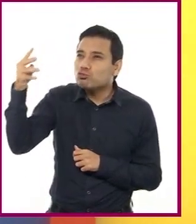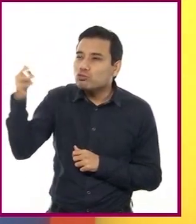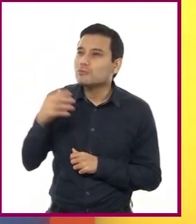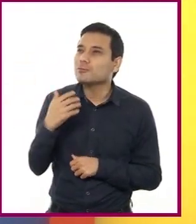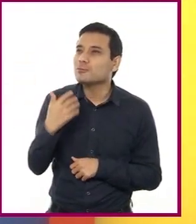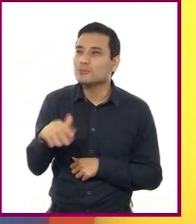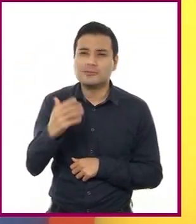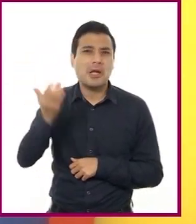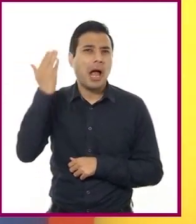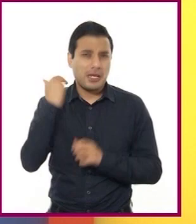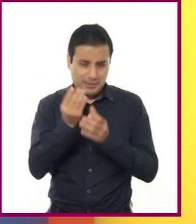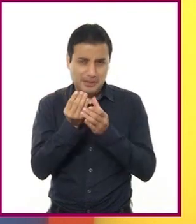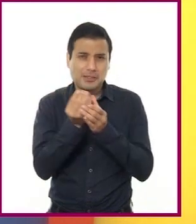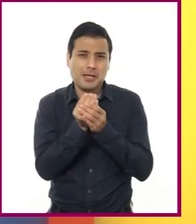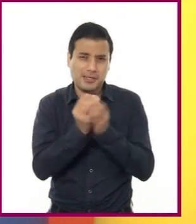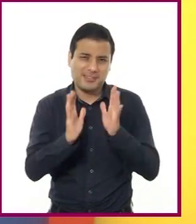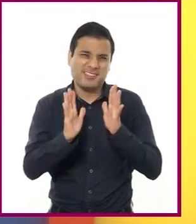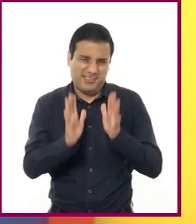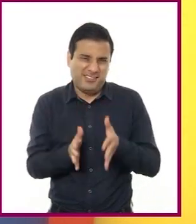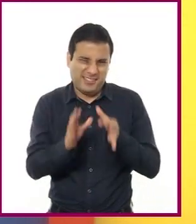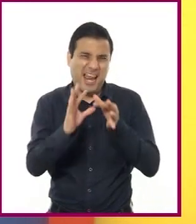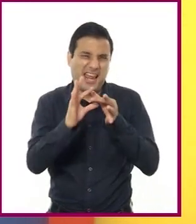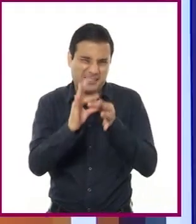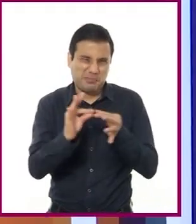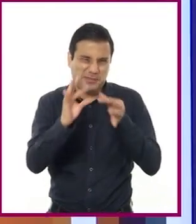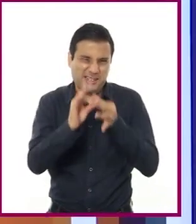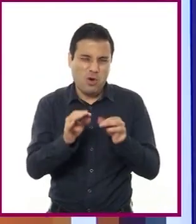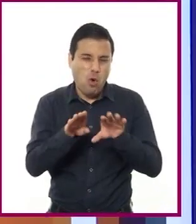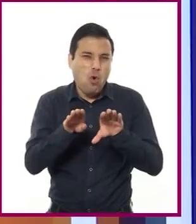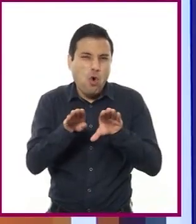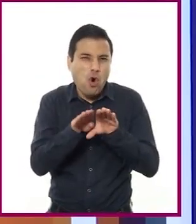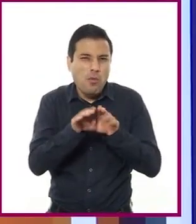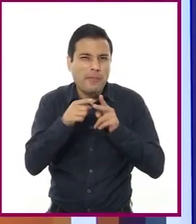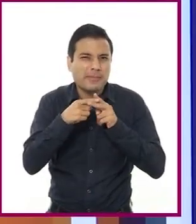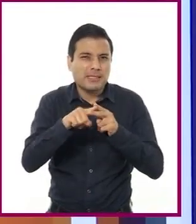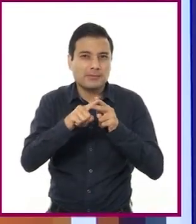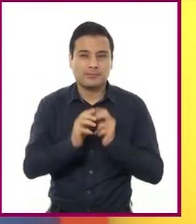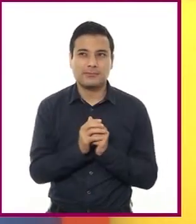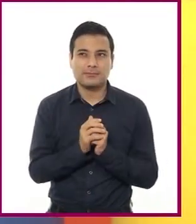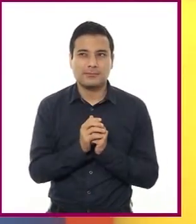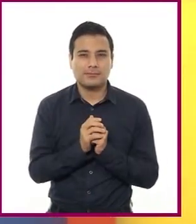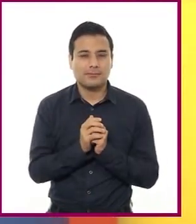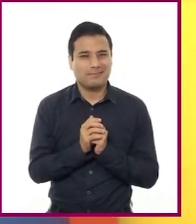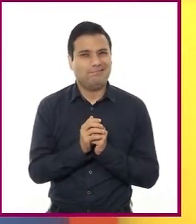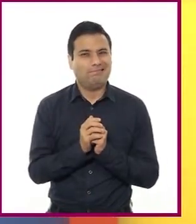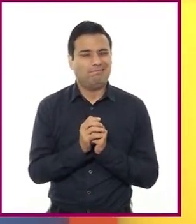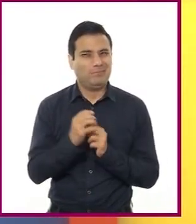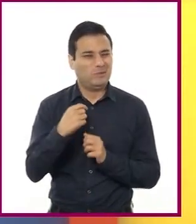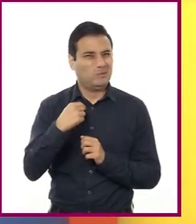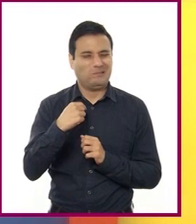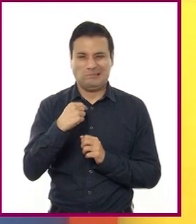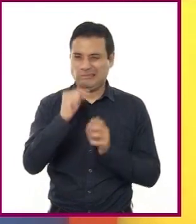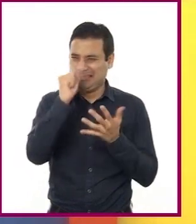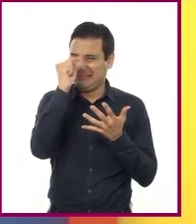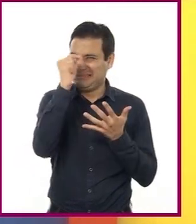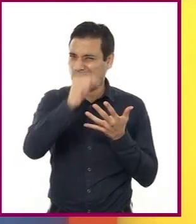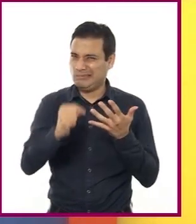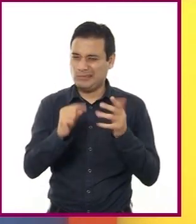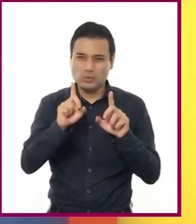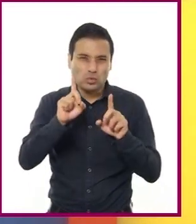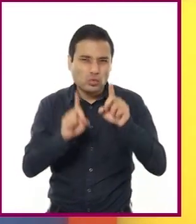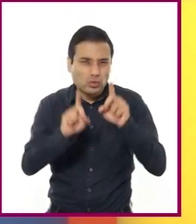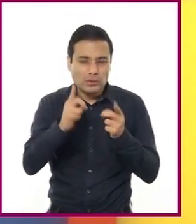anteriores hemos platicado un poco acerca de cómo se forma, pero pienso que aún hay cosas que no han quedado claras. Por